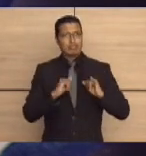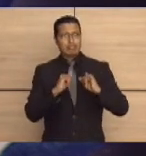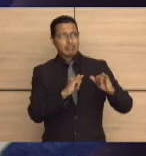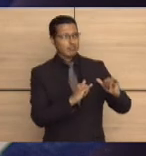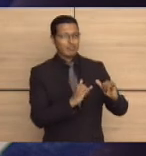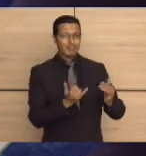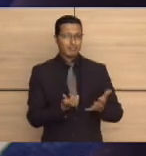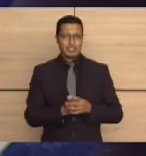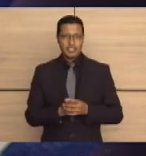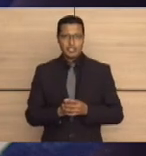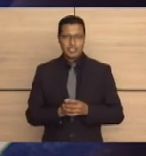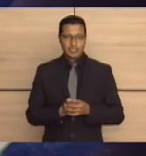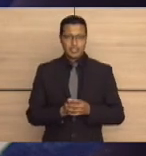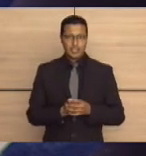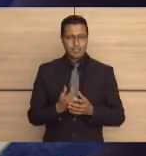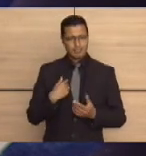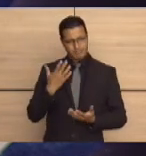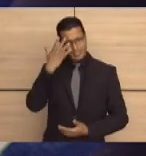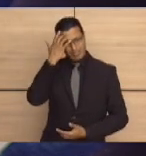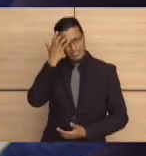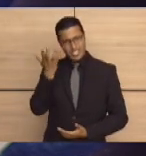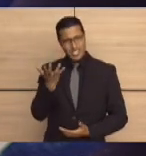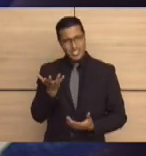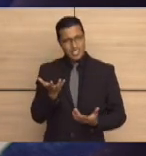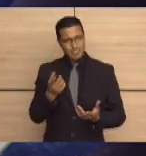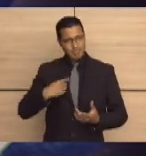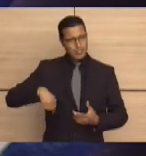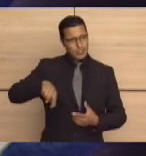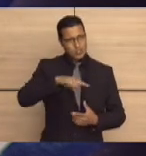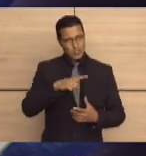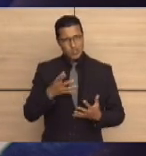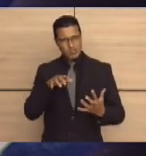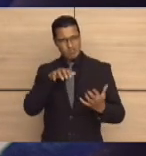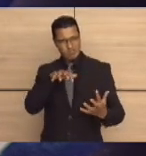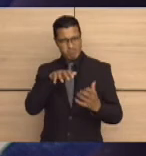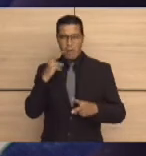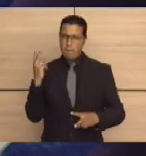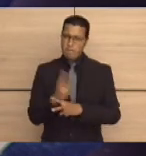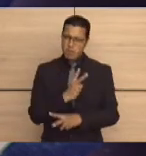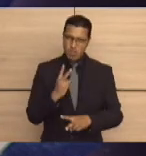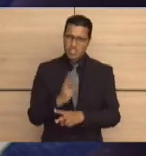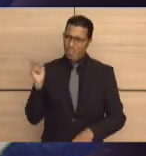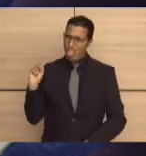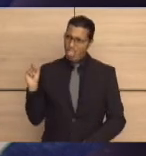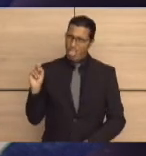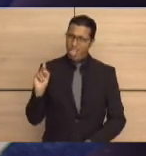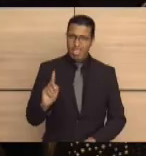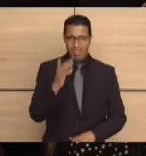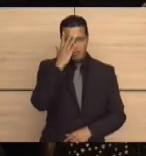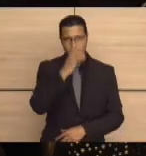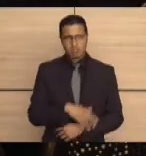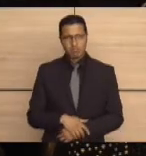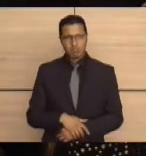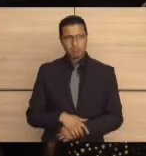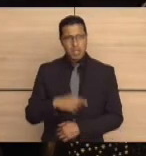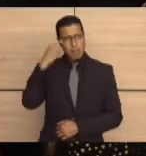¿Por qué hemos vivido durante tanto tiempo atrapados en las violencias? No creo que porque la